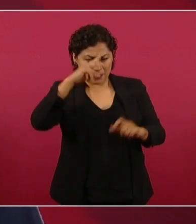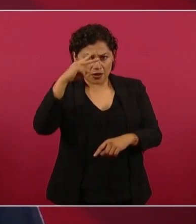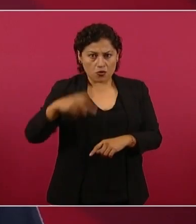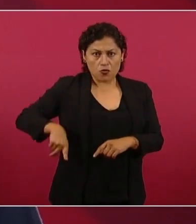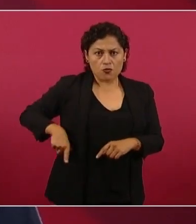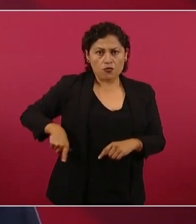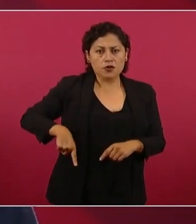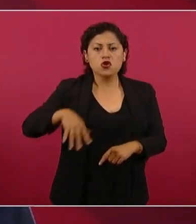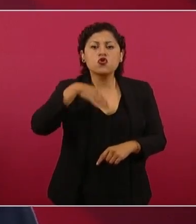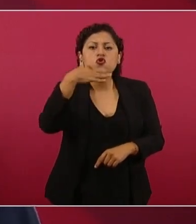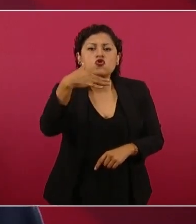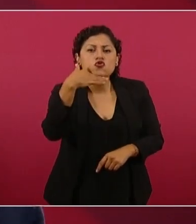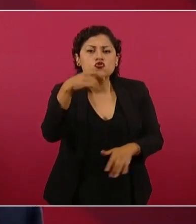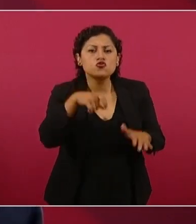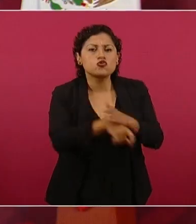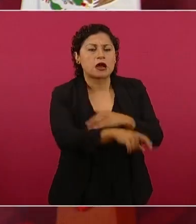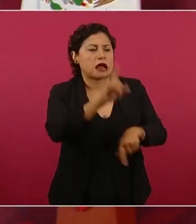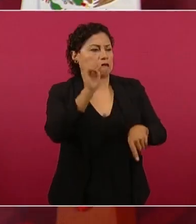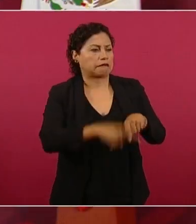y que